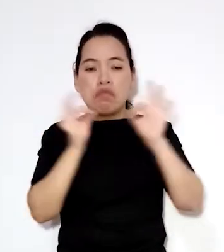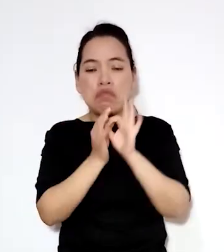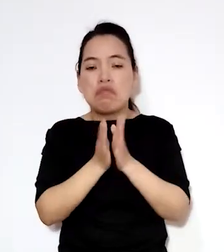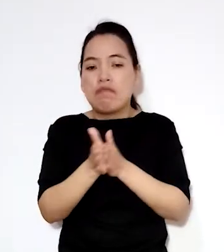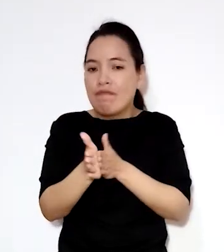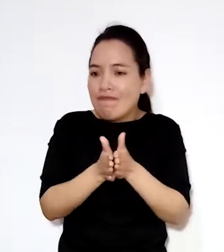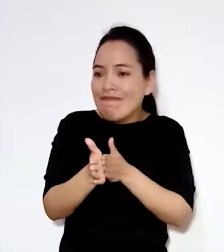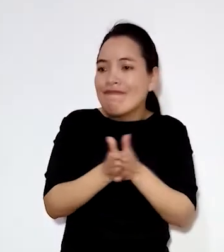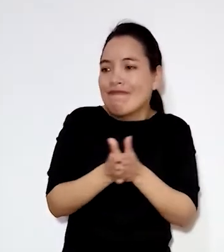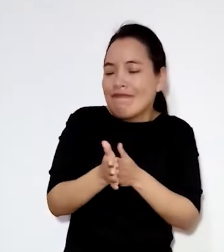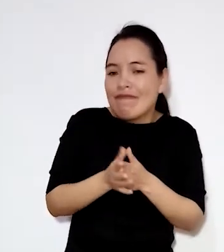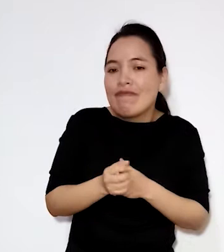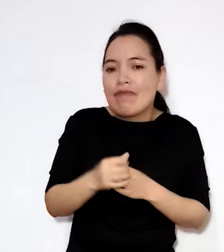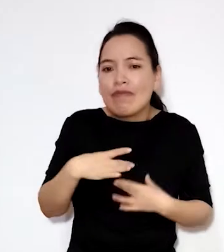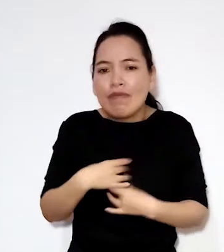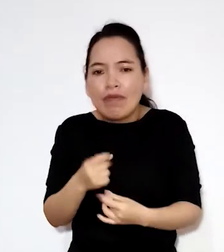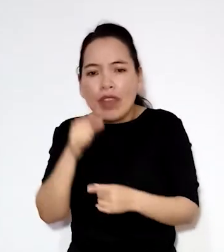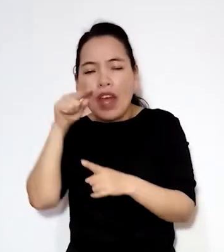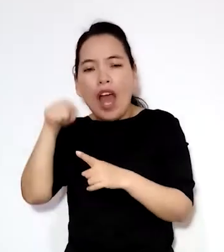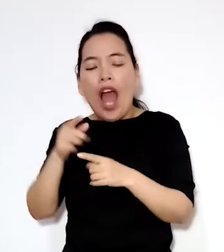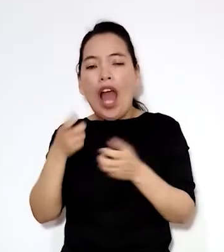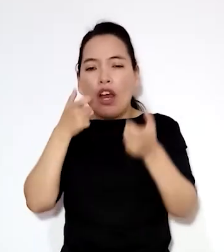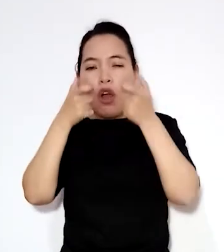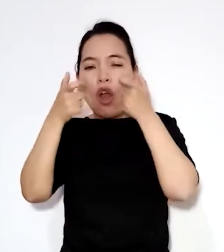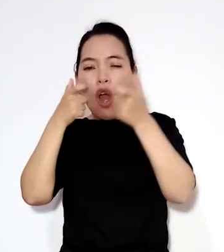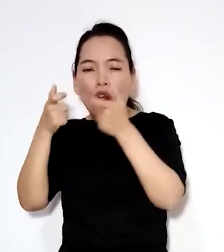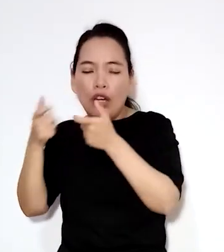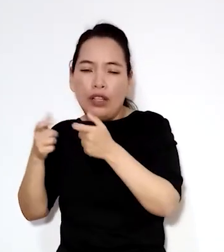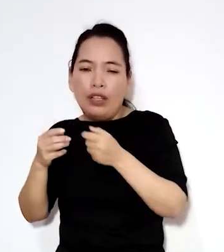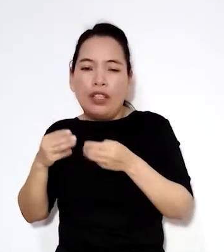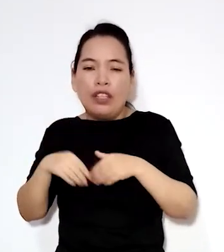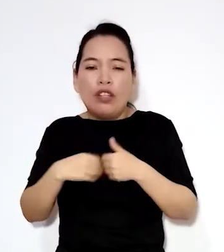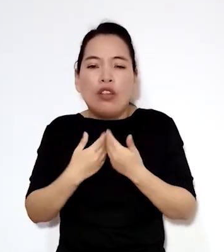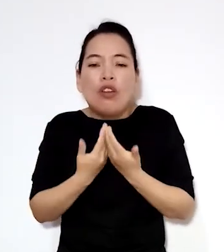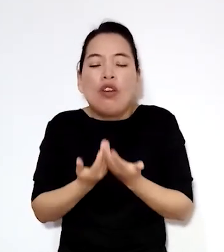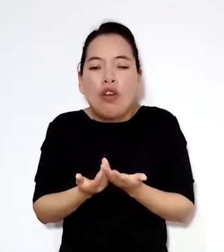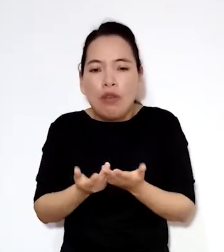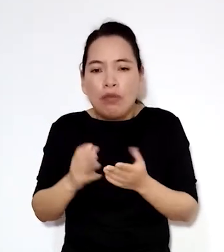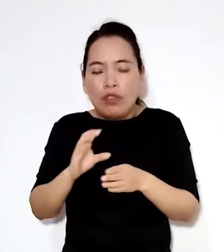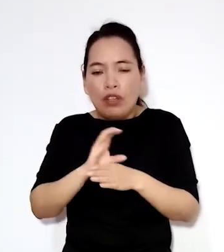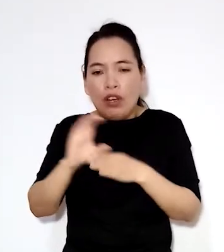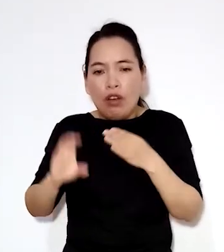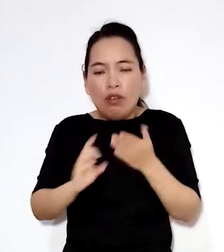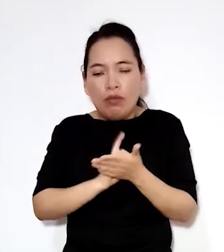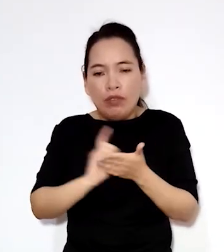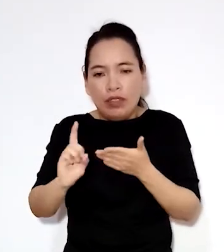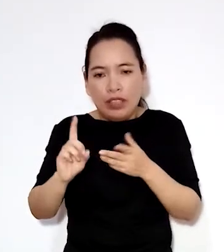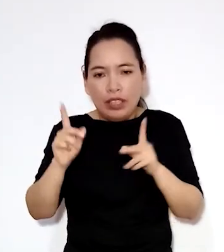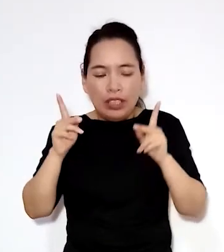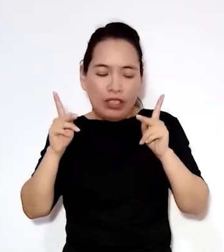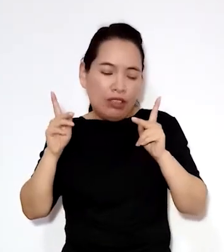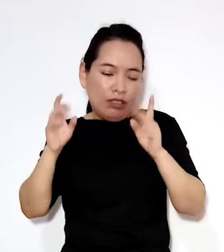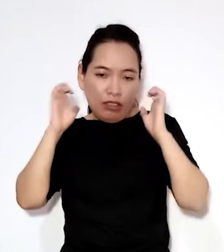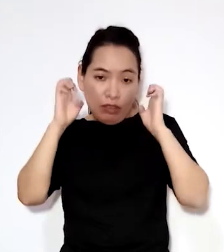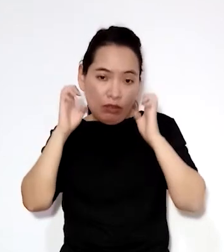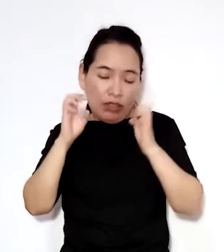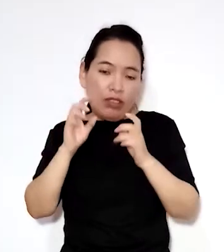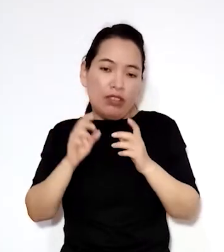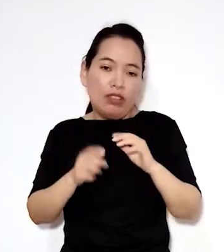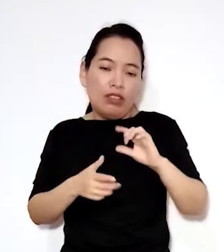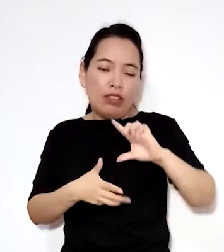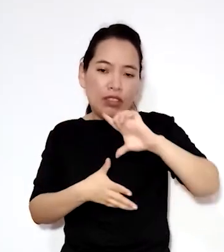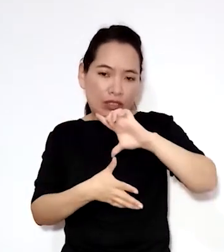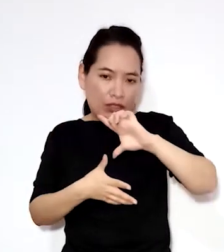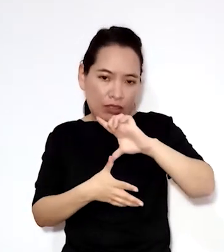Creemos que es un aporte interesante no solamente por la parte de conocer y monitorear la situación de los estudiantes y su derecho a